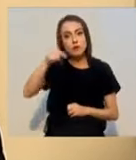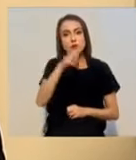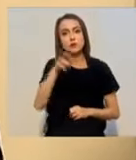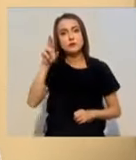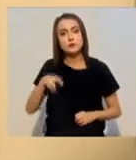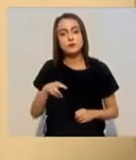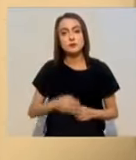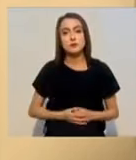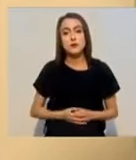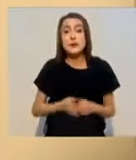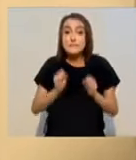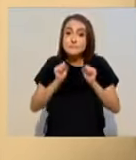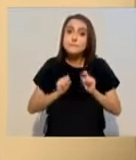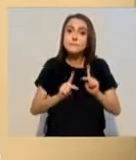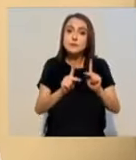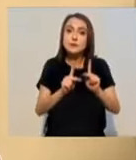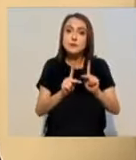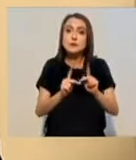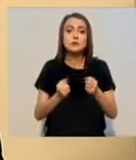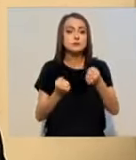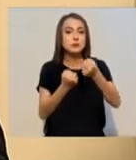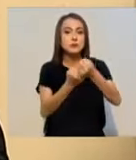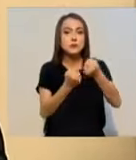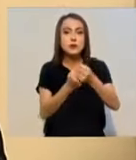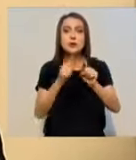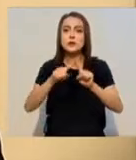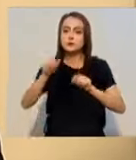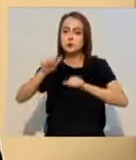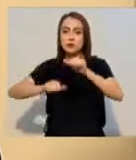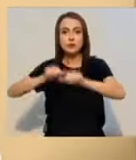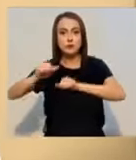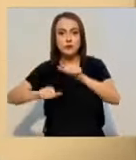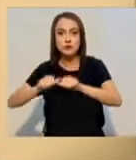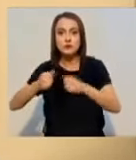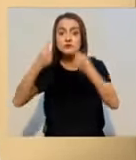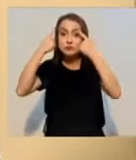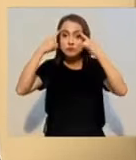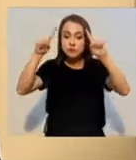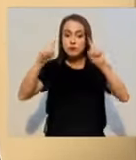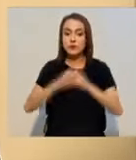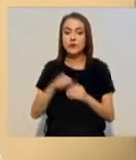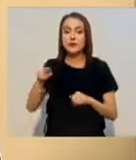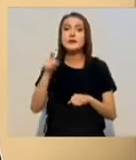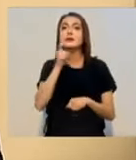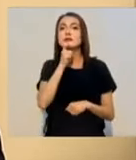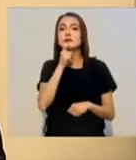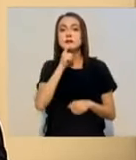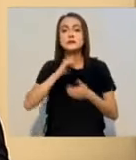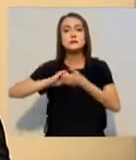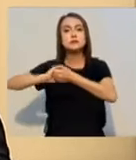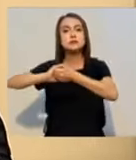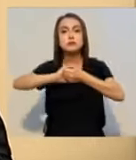República por permitirnos contribuir en los esfuerzos que realiza en esta difícil coyuntura y que nos